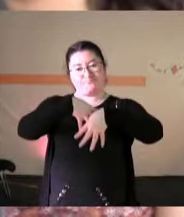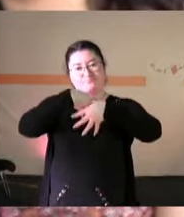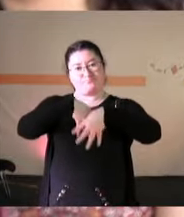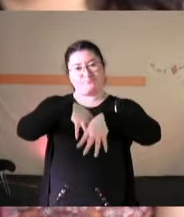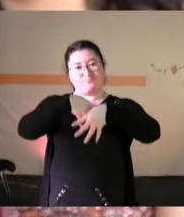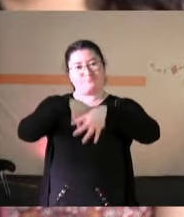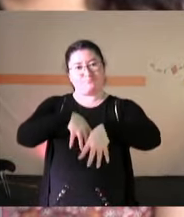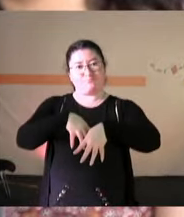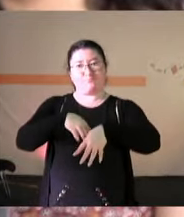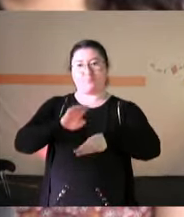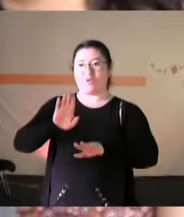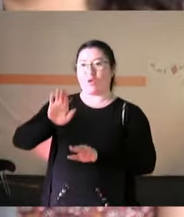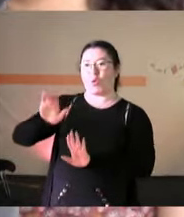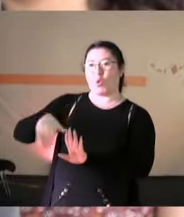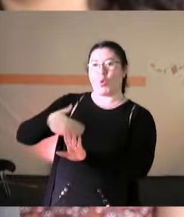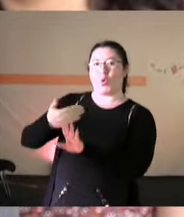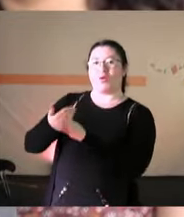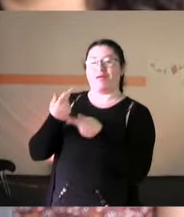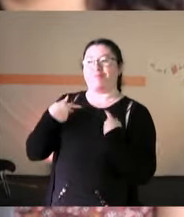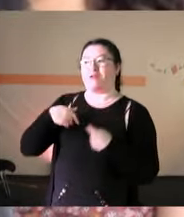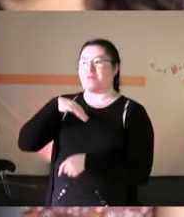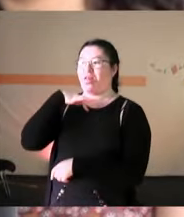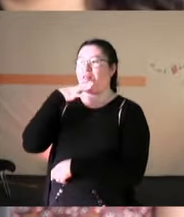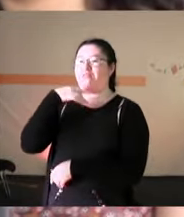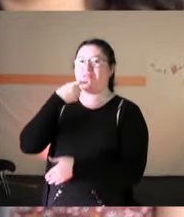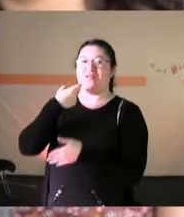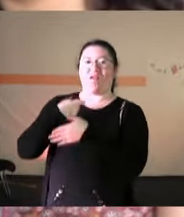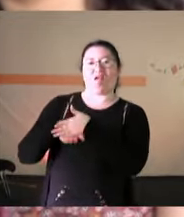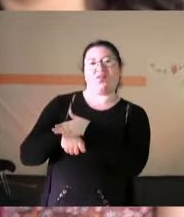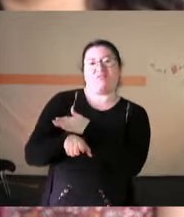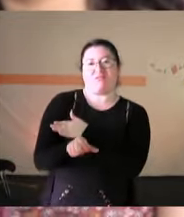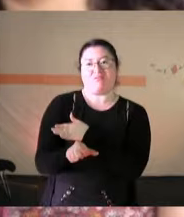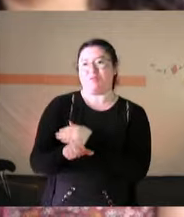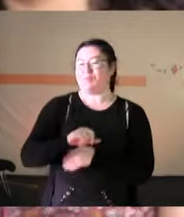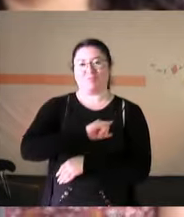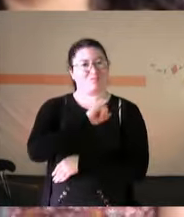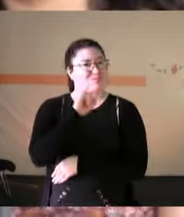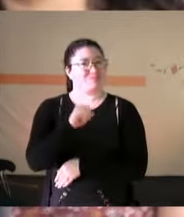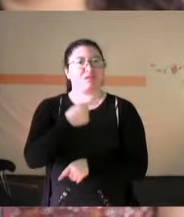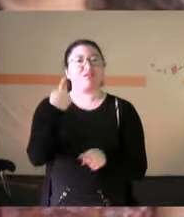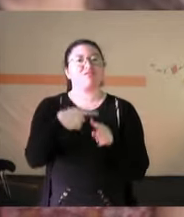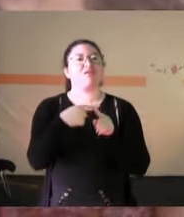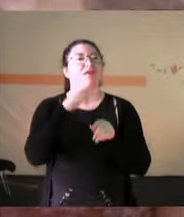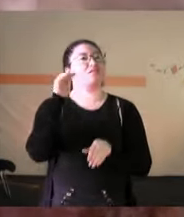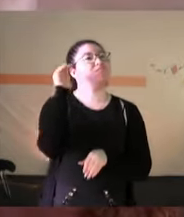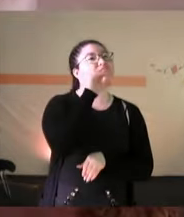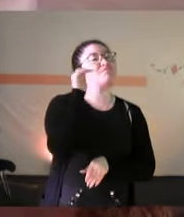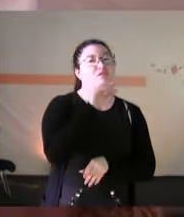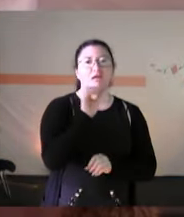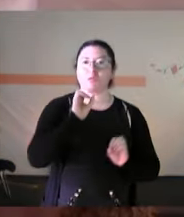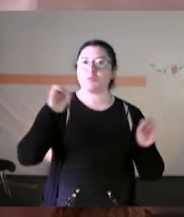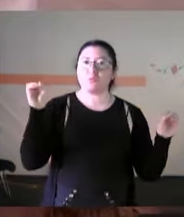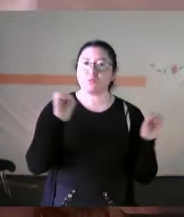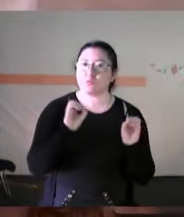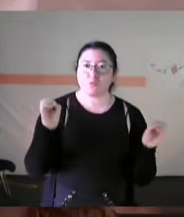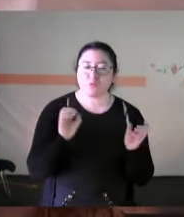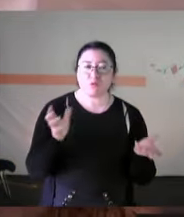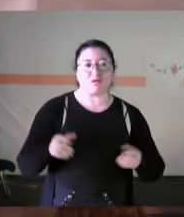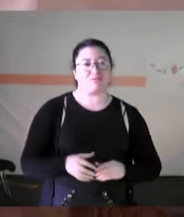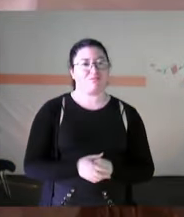protestarle a los corruptos de la Suprema Corte. ¿Quién toca a esos corruptos? Bueno, hacemos la que